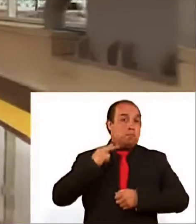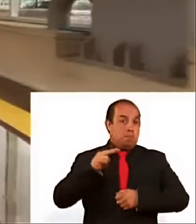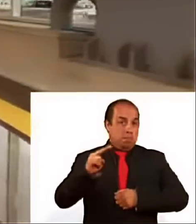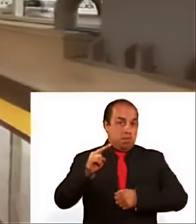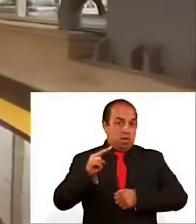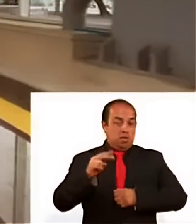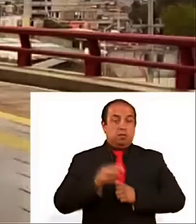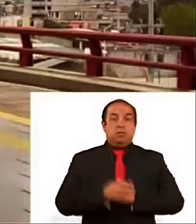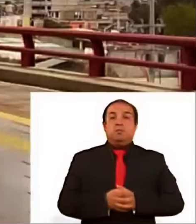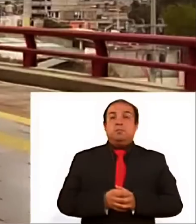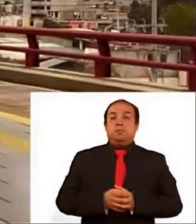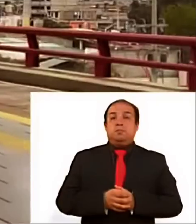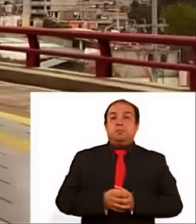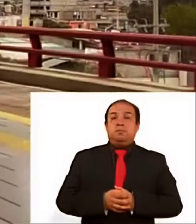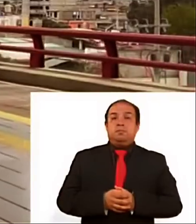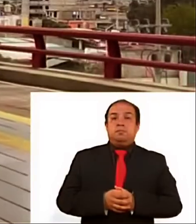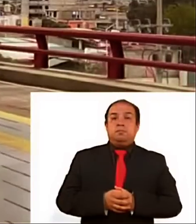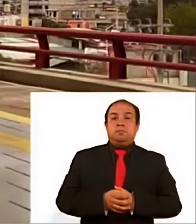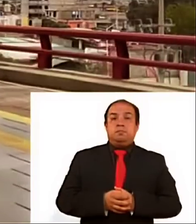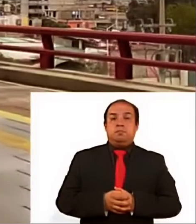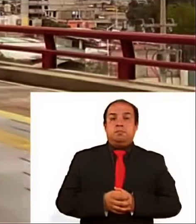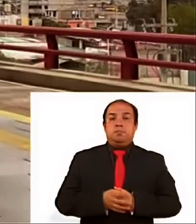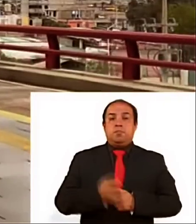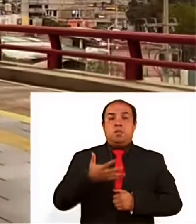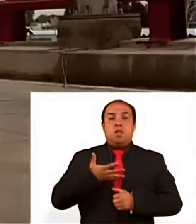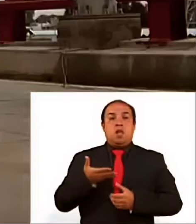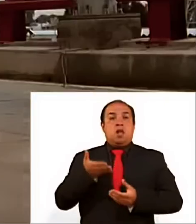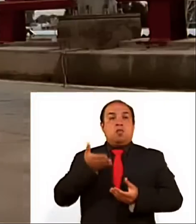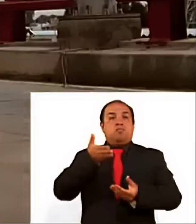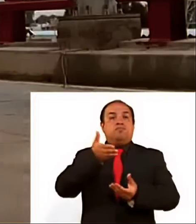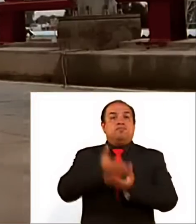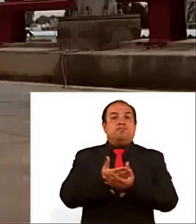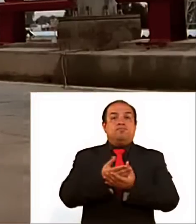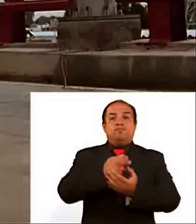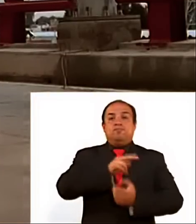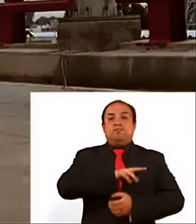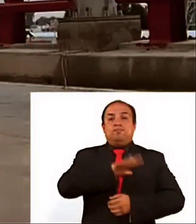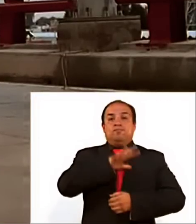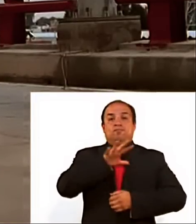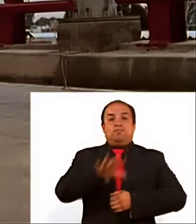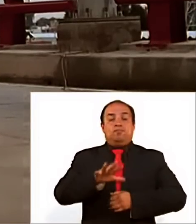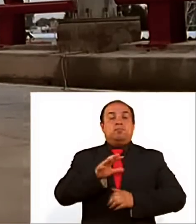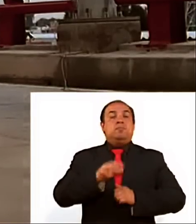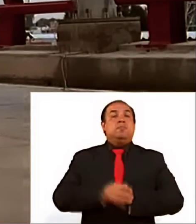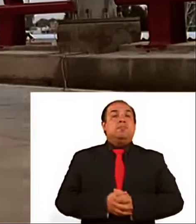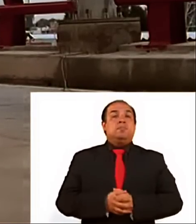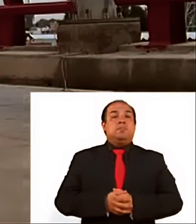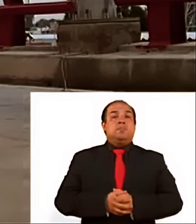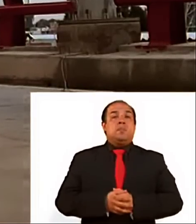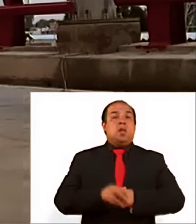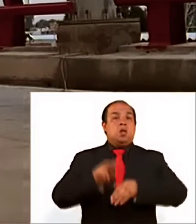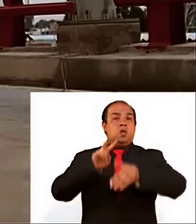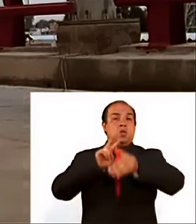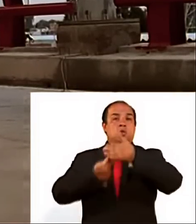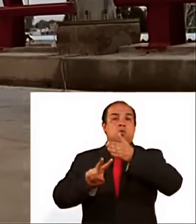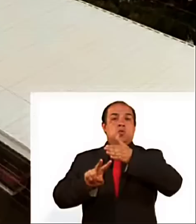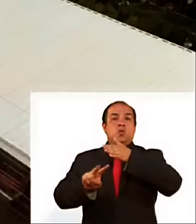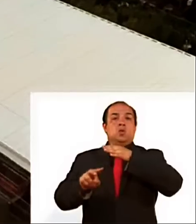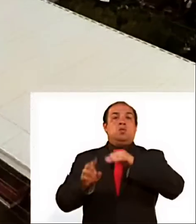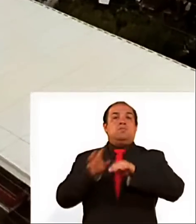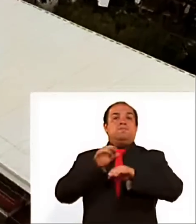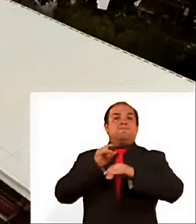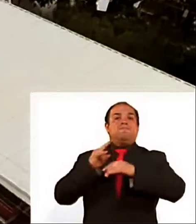130.000 personas sí gente escucharon bien puede beneficiar cerca de 130.000